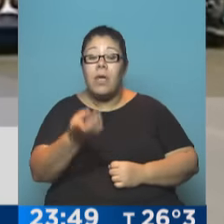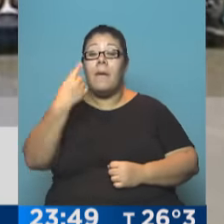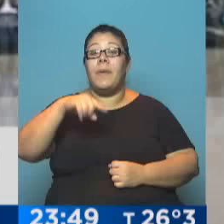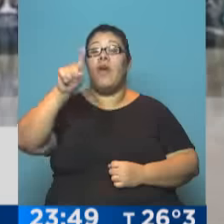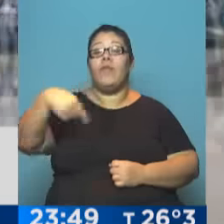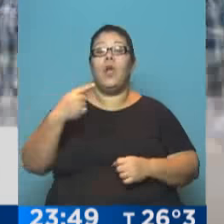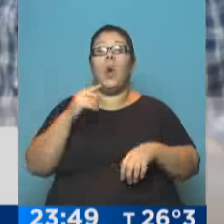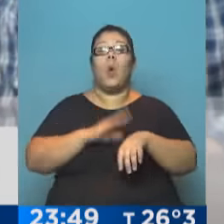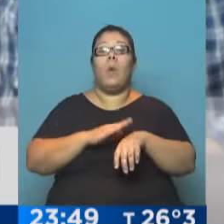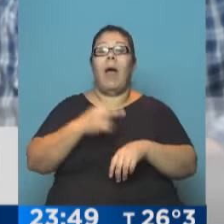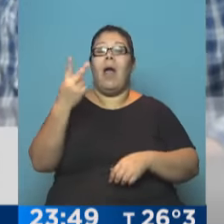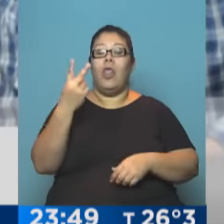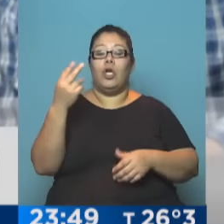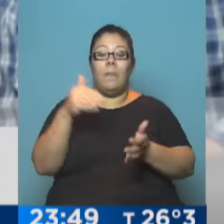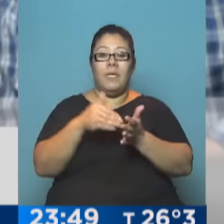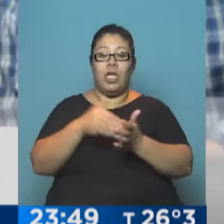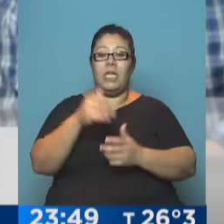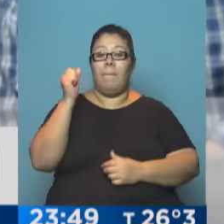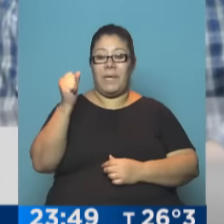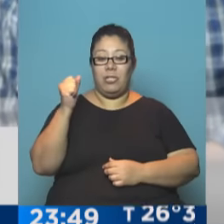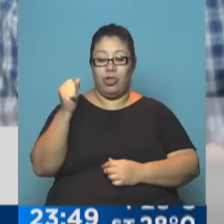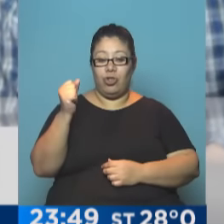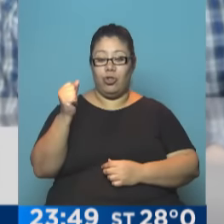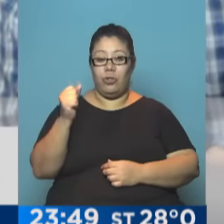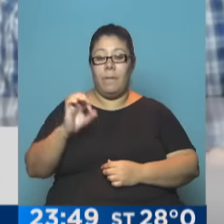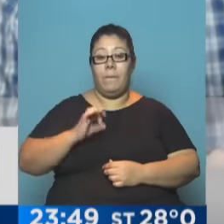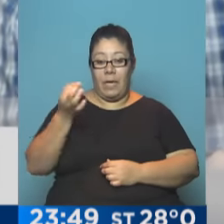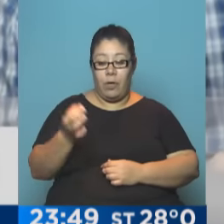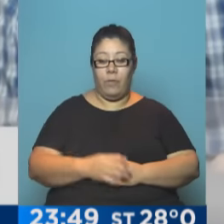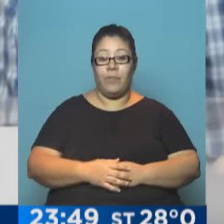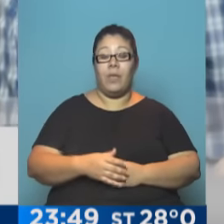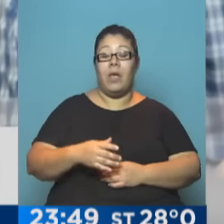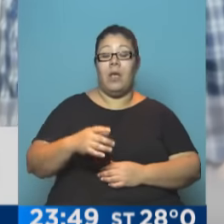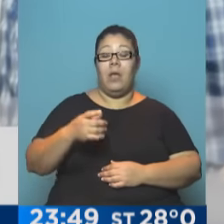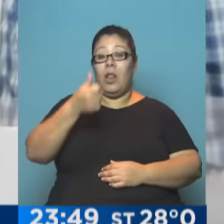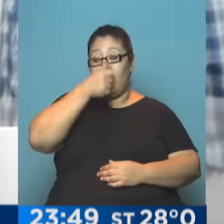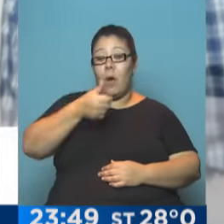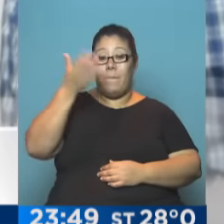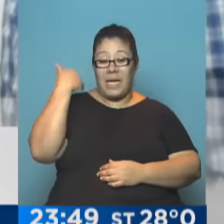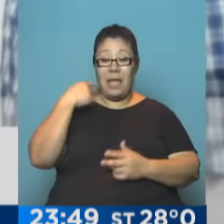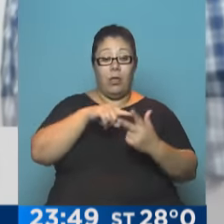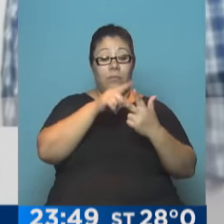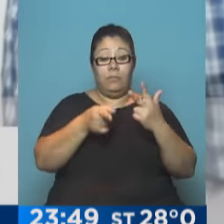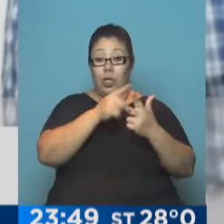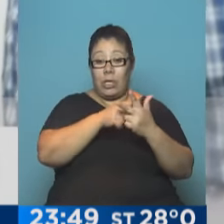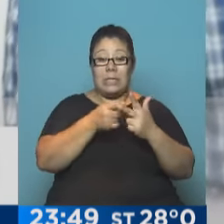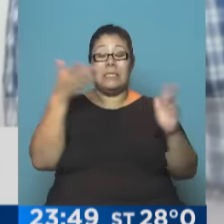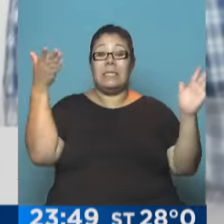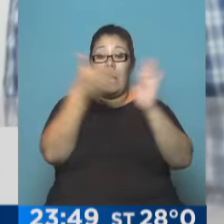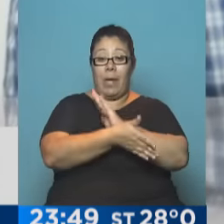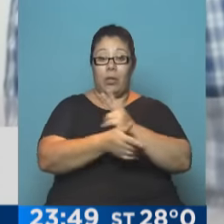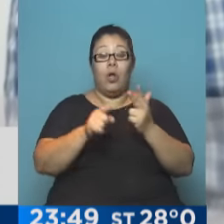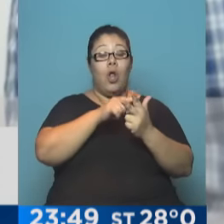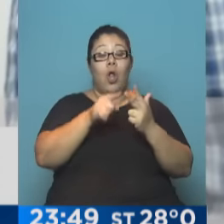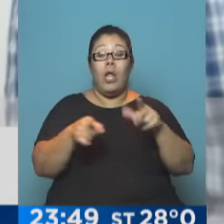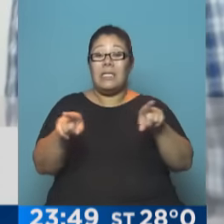Lanata y Esquilachi se fugaron del penal de General Alvear el domingo pasado. Los hermanos estaban condenados a prisión perpetua por el triple crimen